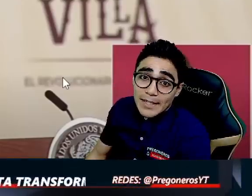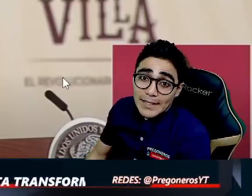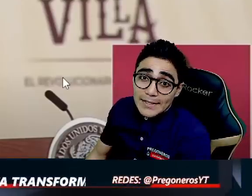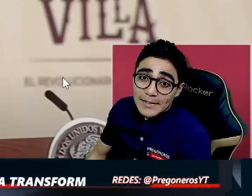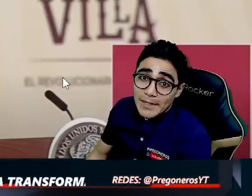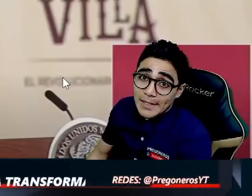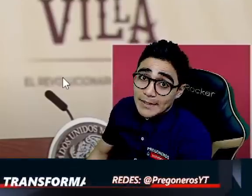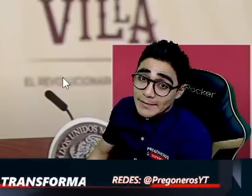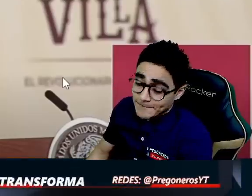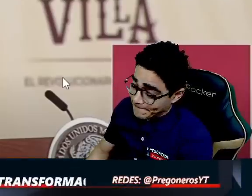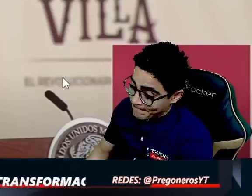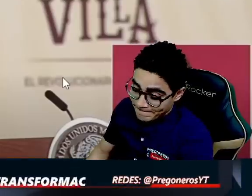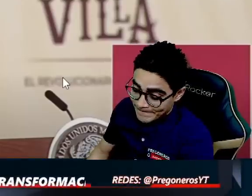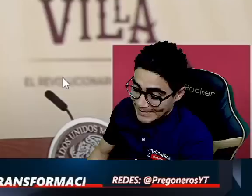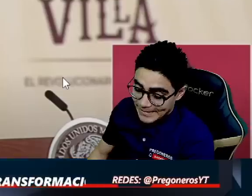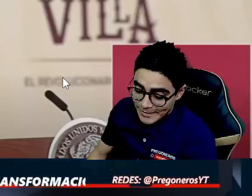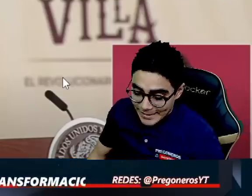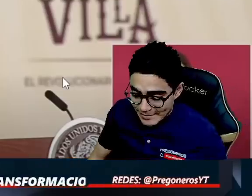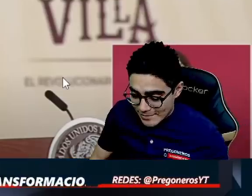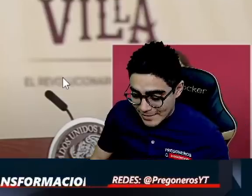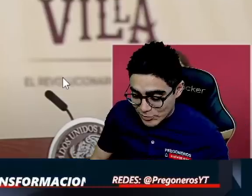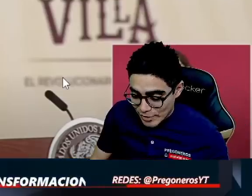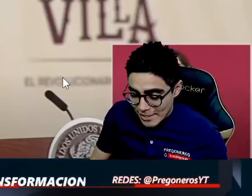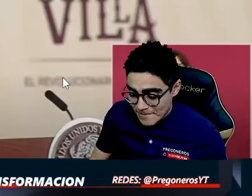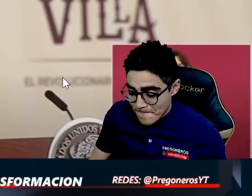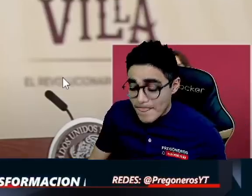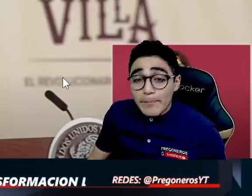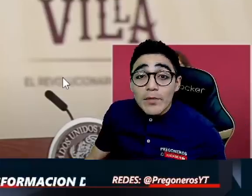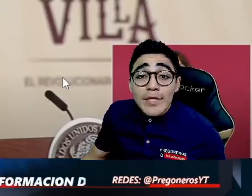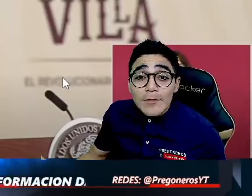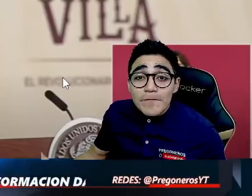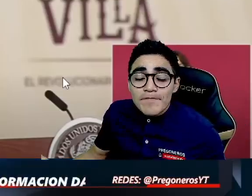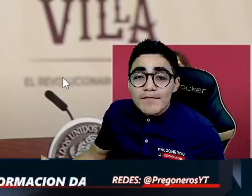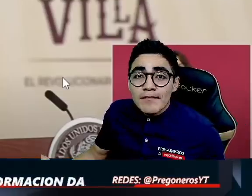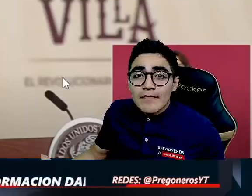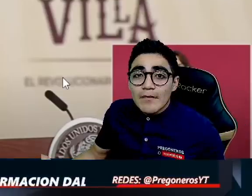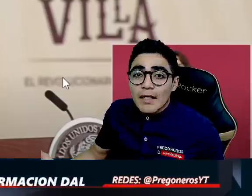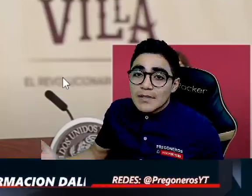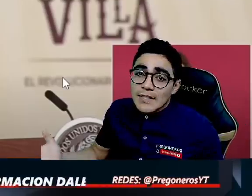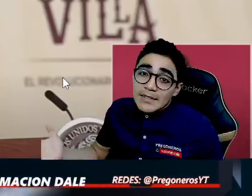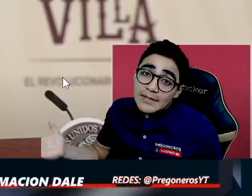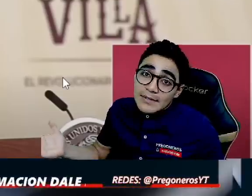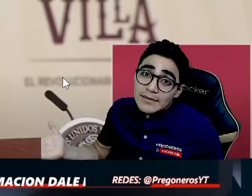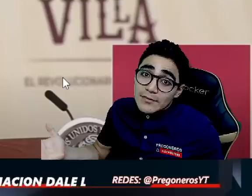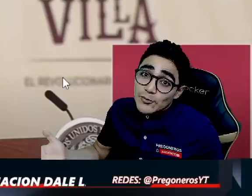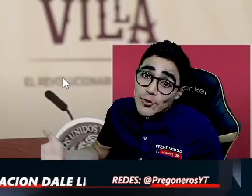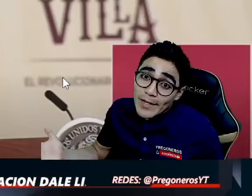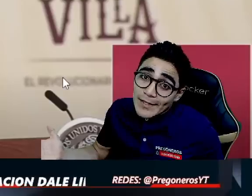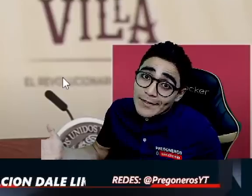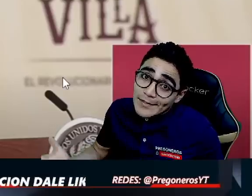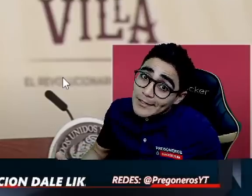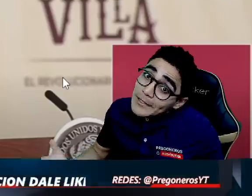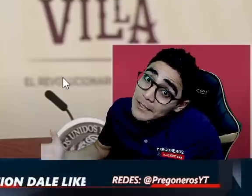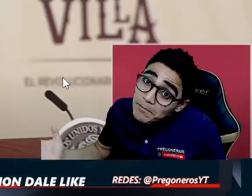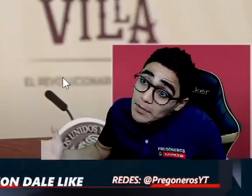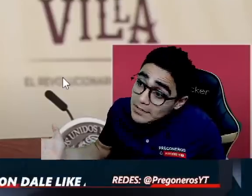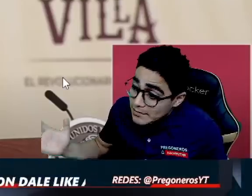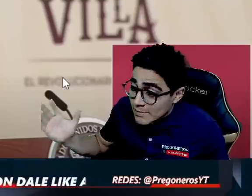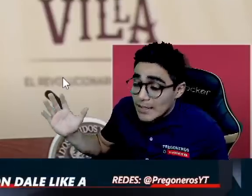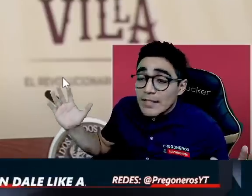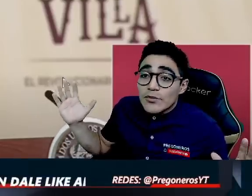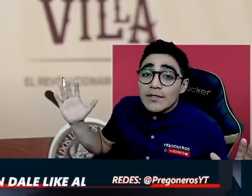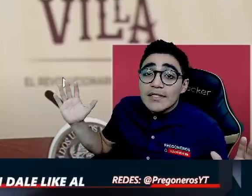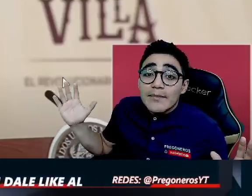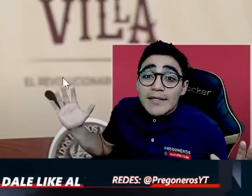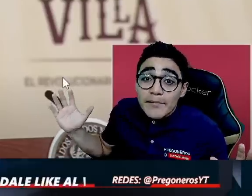parte de Margarita Zavala exhibida a nivel nacional pero bueno así es su nivel y pues